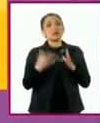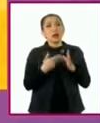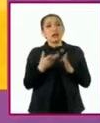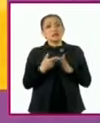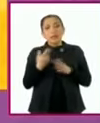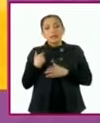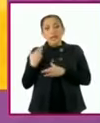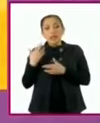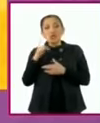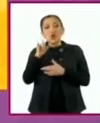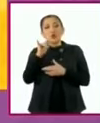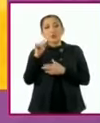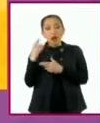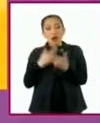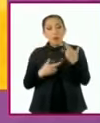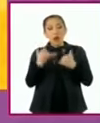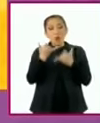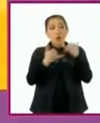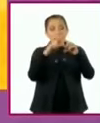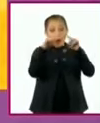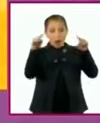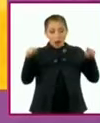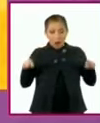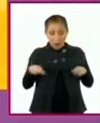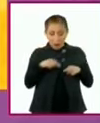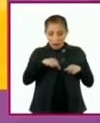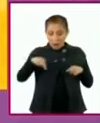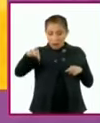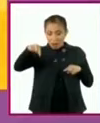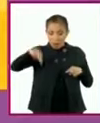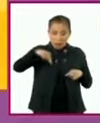retrocedió Lucero al jugar con el tablero?